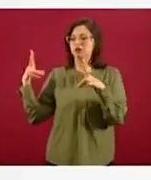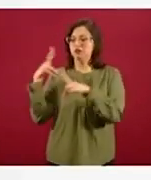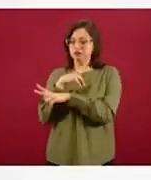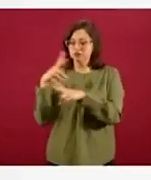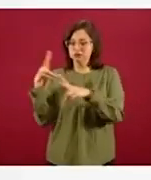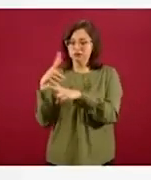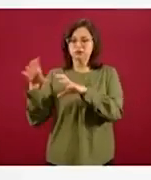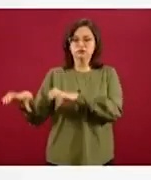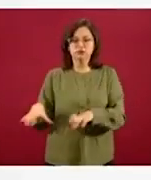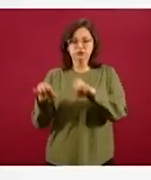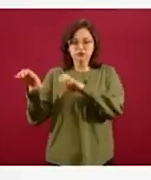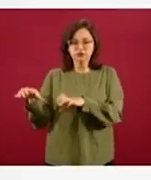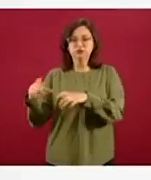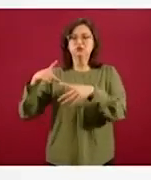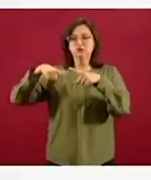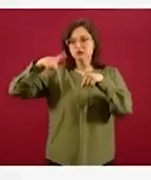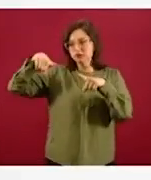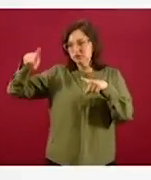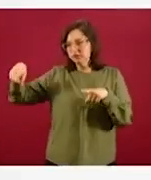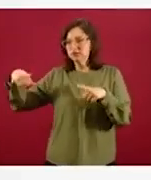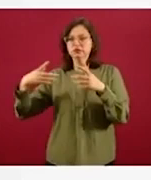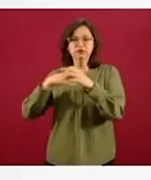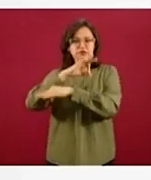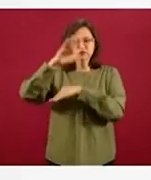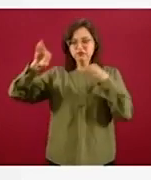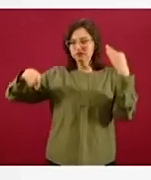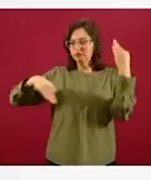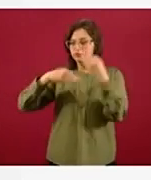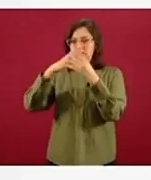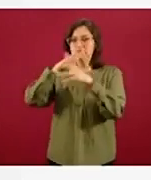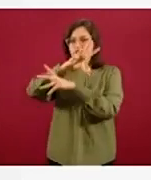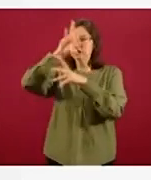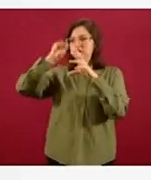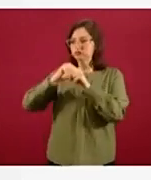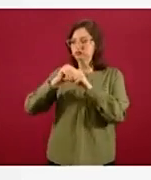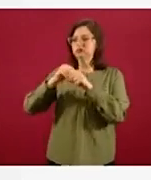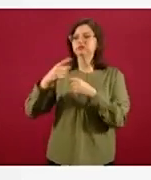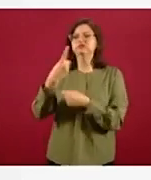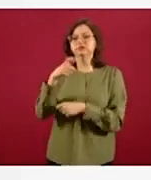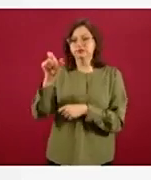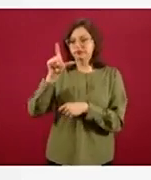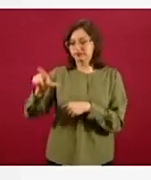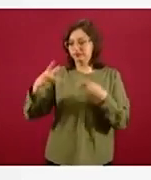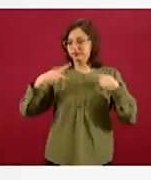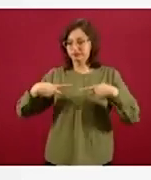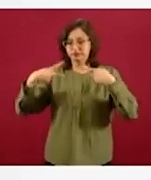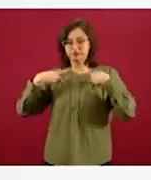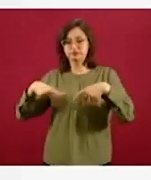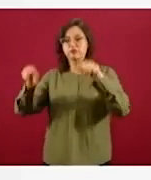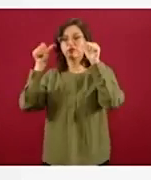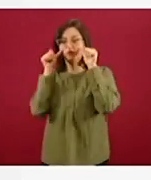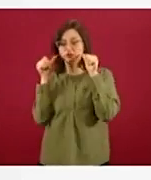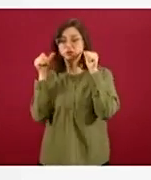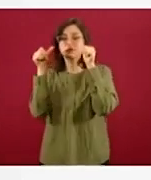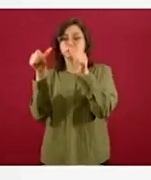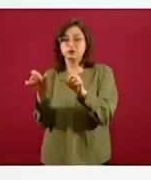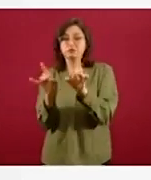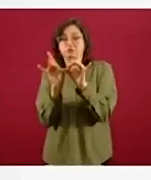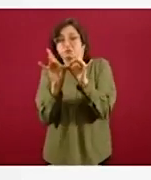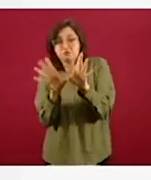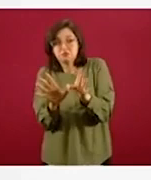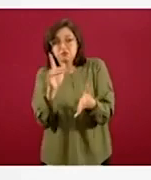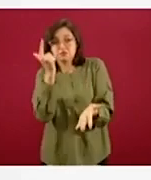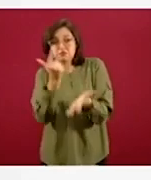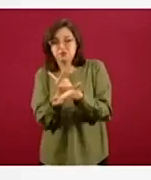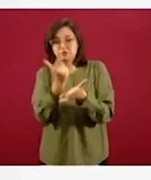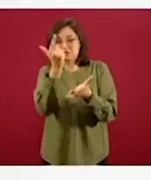monitores y todos los equipos y el personal apropiado para atender a los primeros 117 pacientes que lleguen con enfermedad